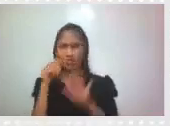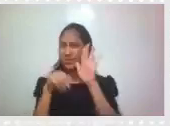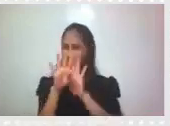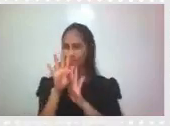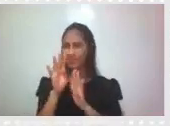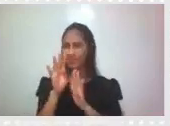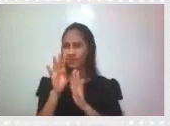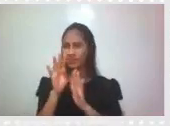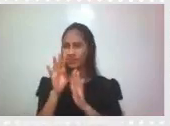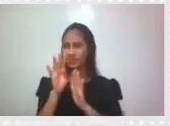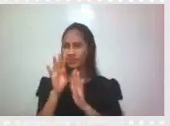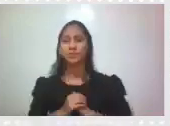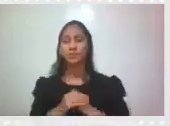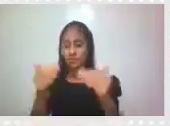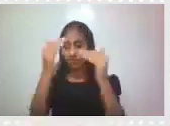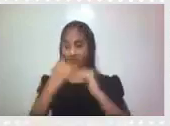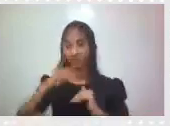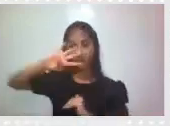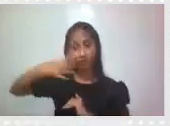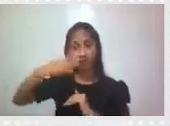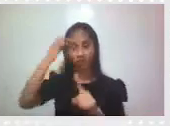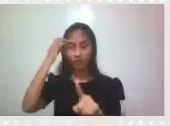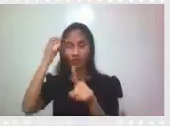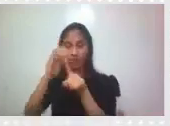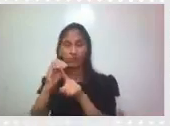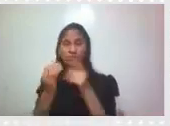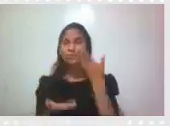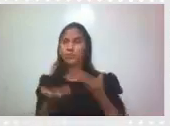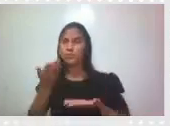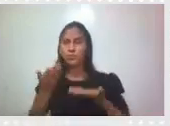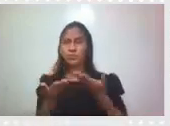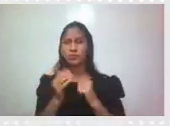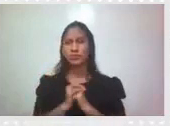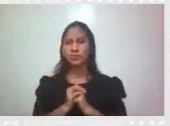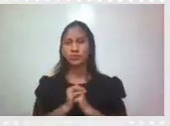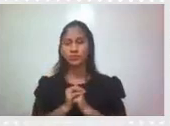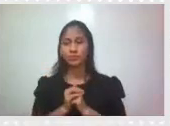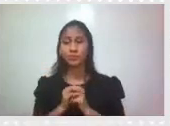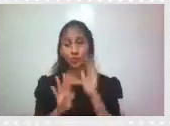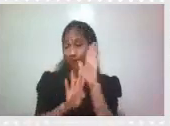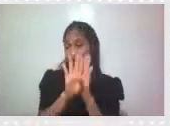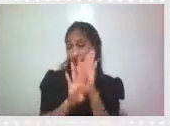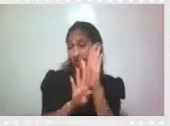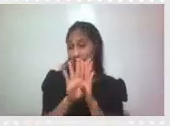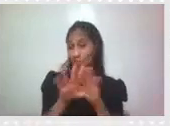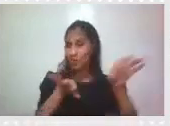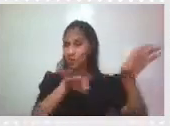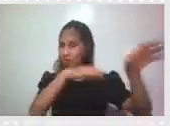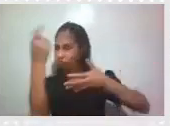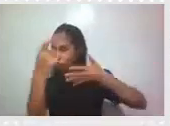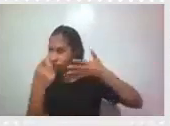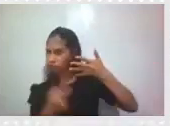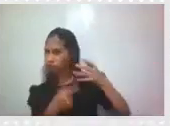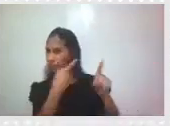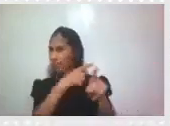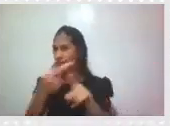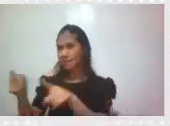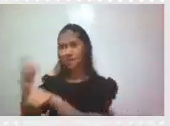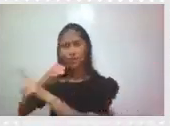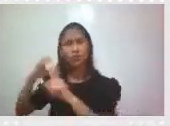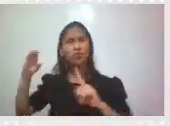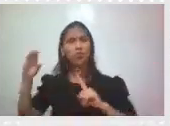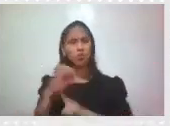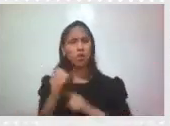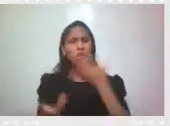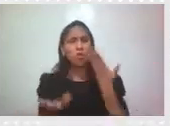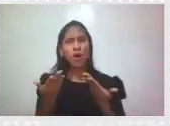tema. Y el cuarto objetivo que planteamos dentro de estas acciones, donde desarrollamos esas acciones de interculturalidad, es construir